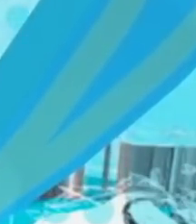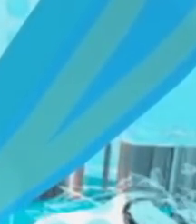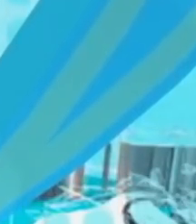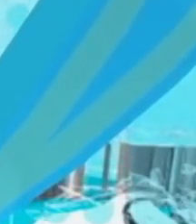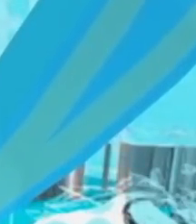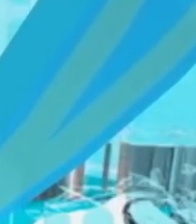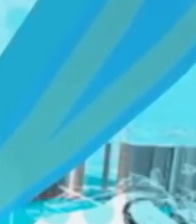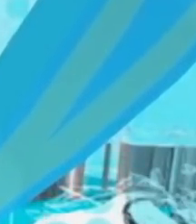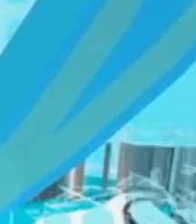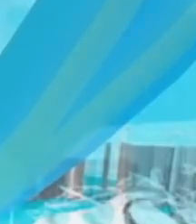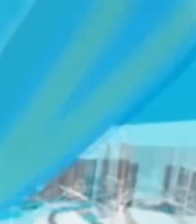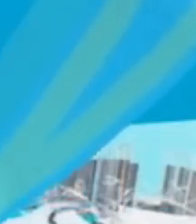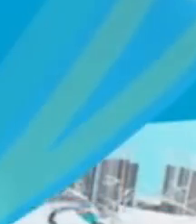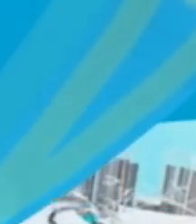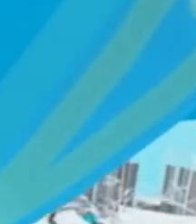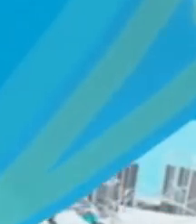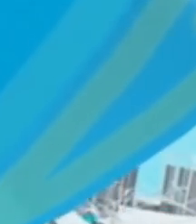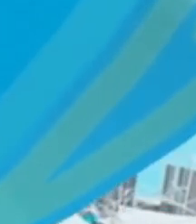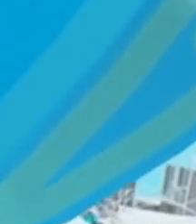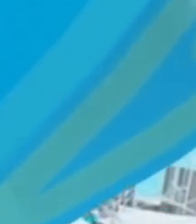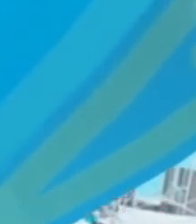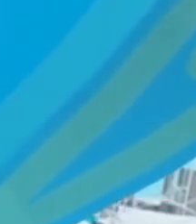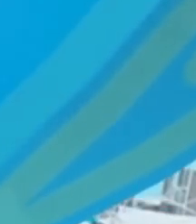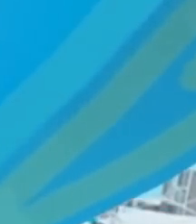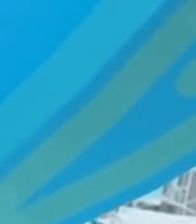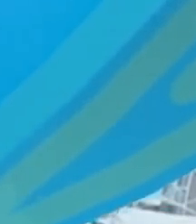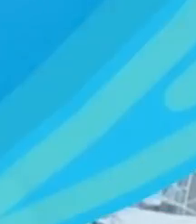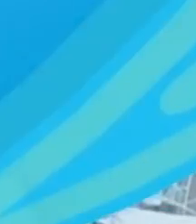Banco Popular presentó el tipo de cambio.